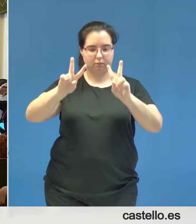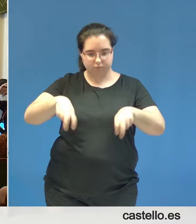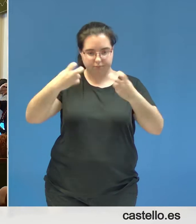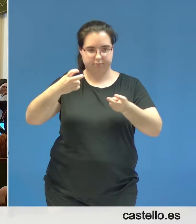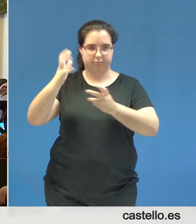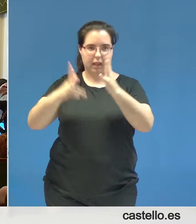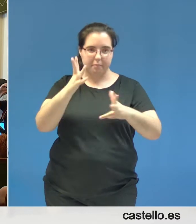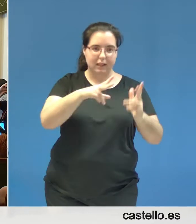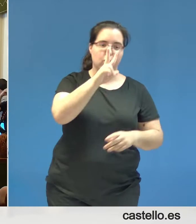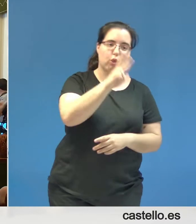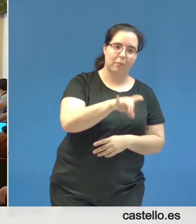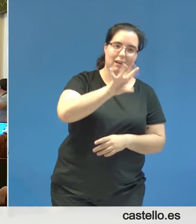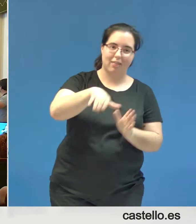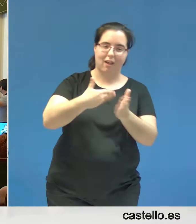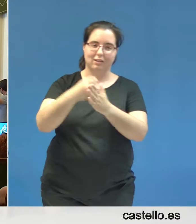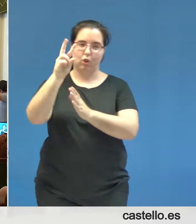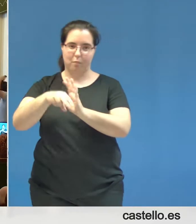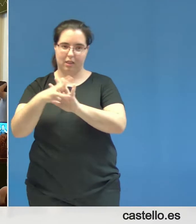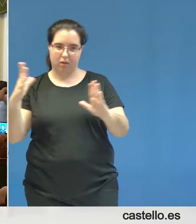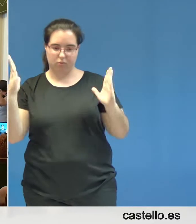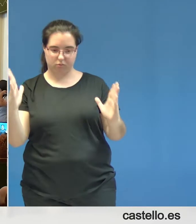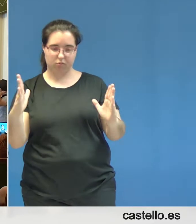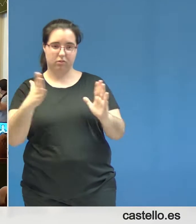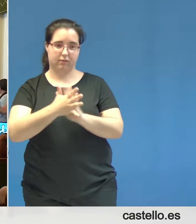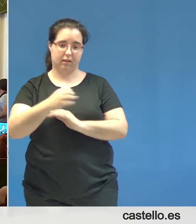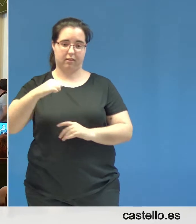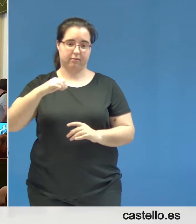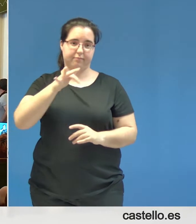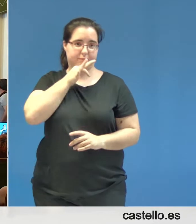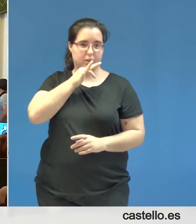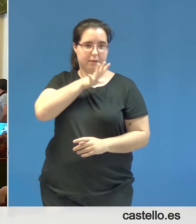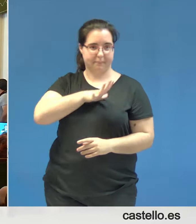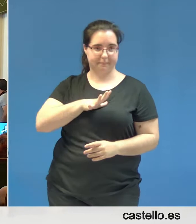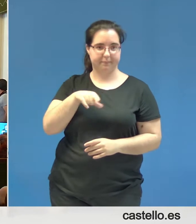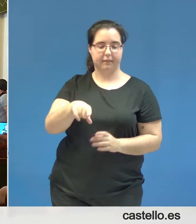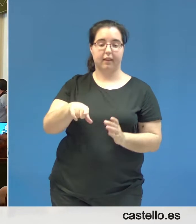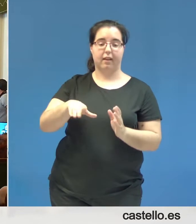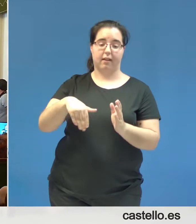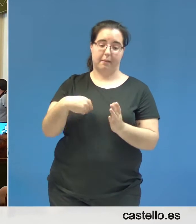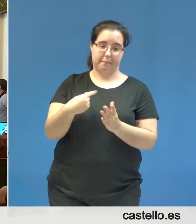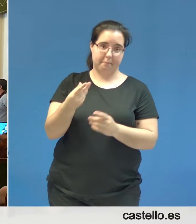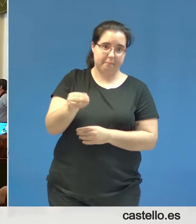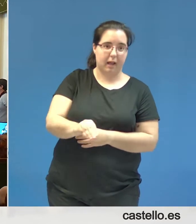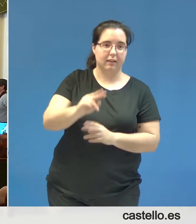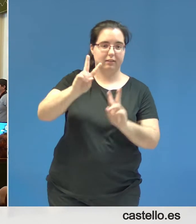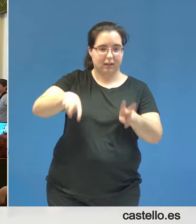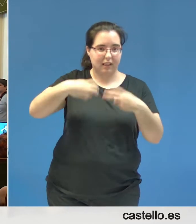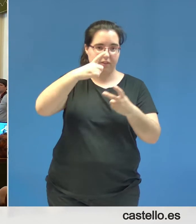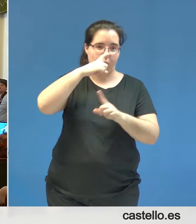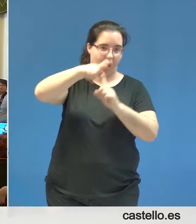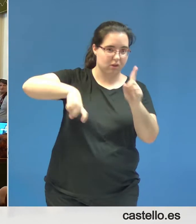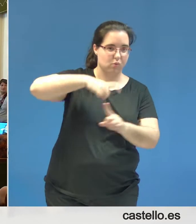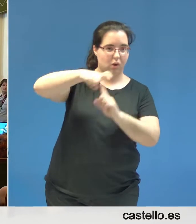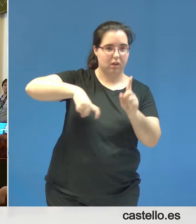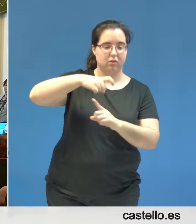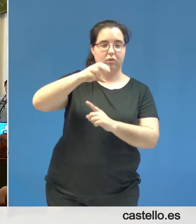los años 2015 a 2018, pendiente hasta las fechas, partiendo de la rectificación anual que tuvo lugar en su día, que ya he dicho anteriormente, el 31